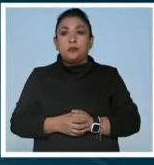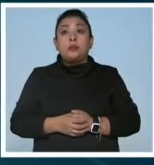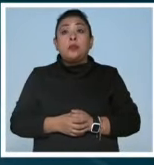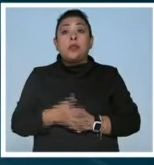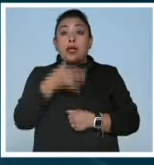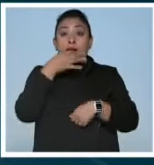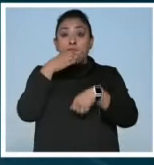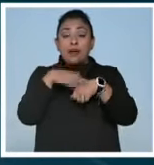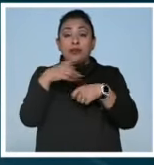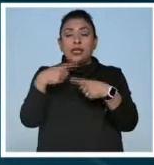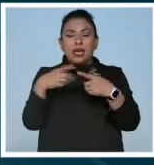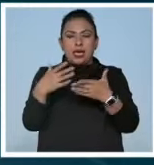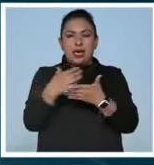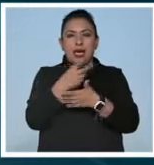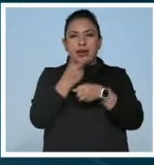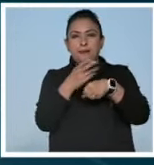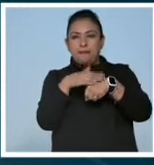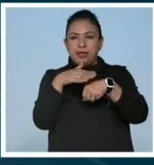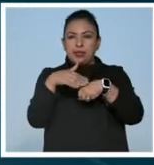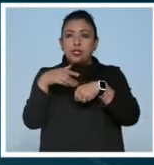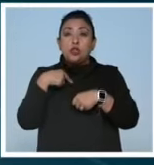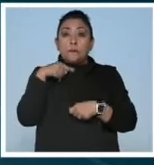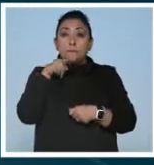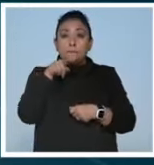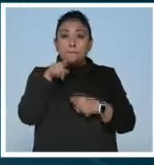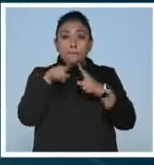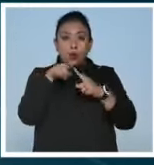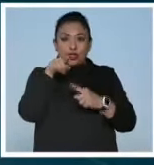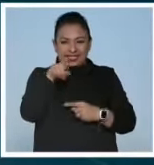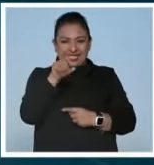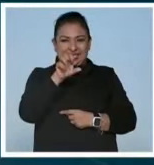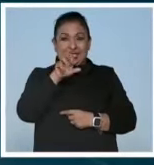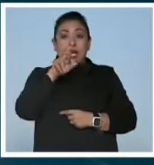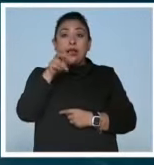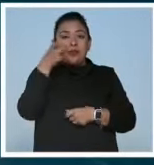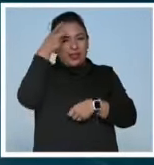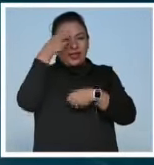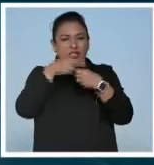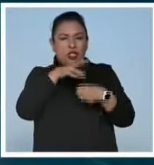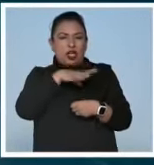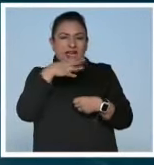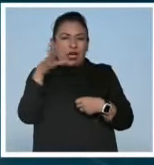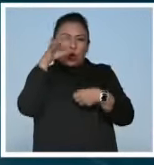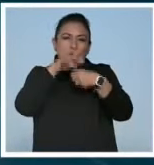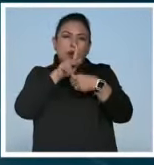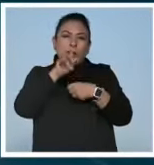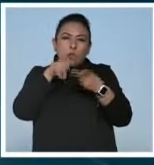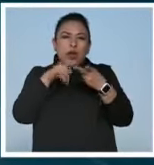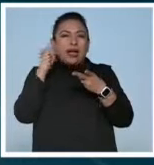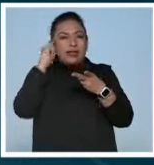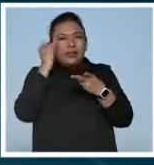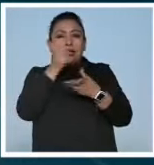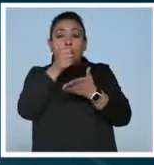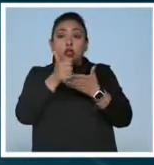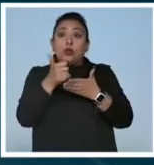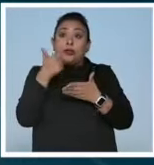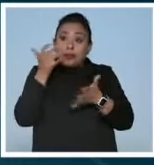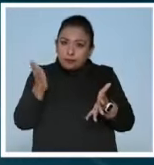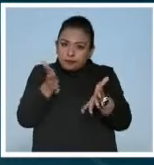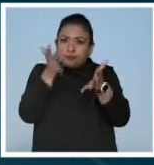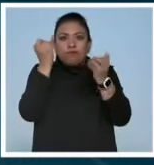Se anunciaron a los ganadores de la convocatoria Por Ti Seré, con la cual la Dirección General de Culturas Populares, Indígenas y Urbana busca estimular